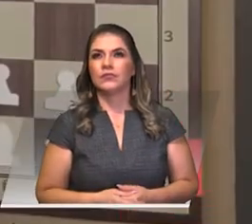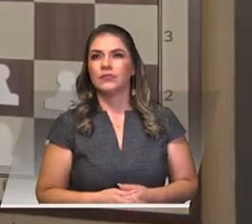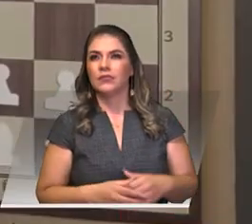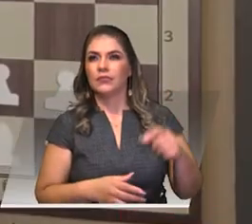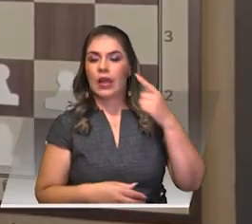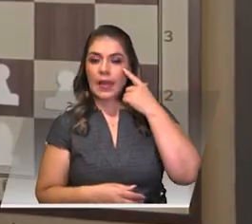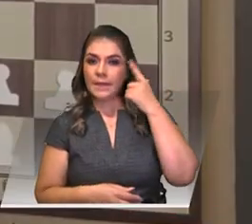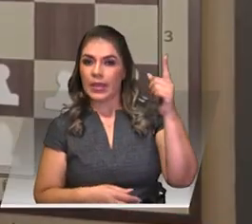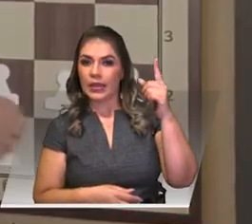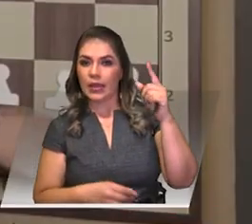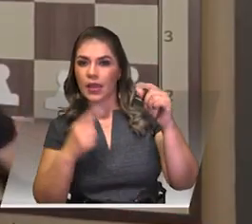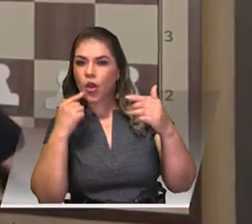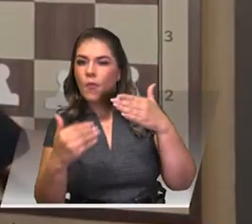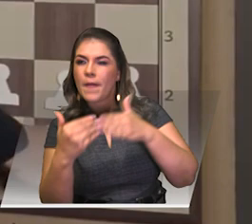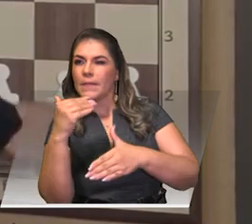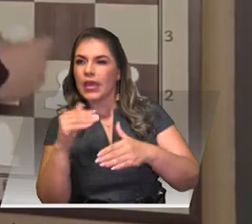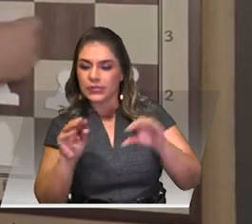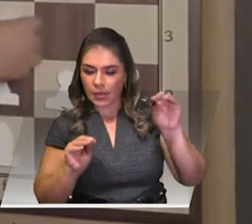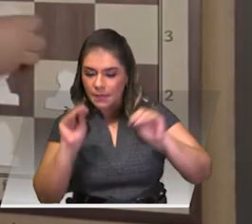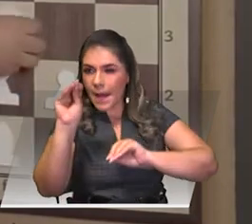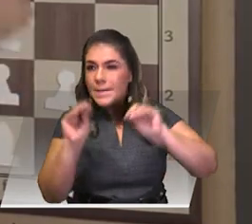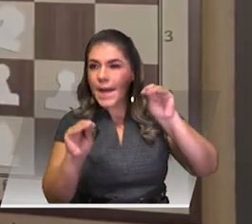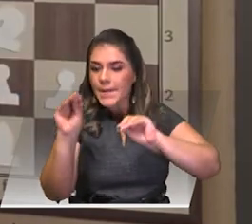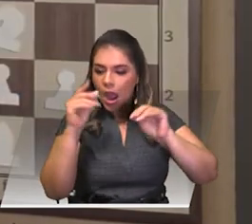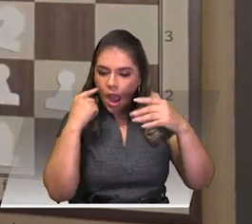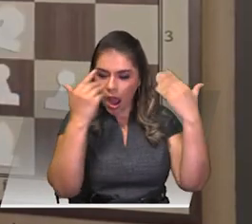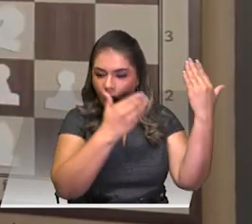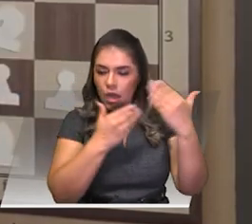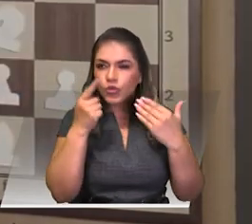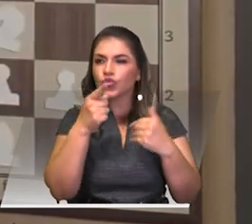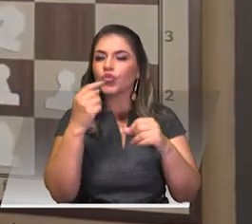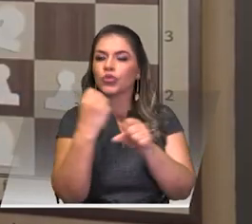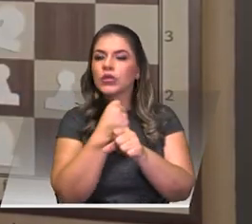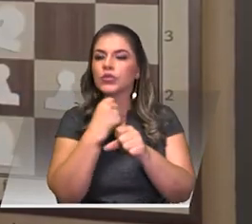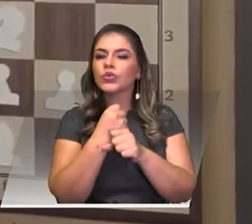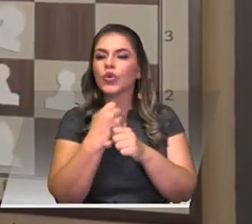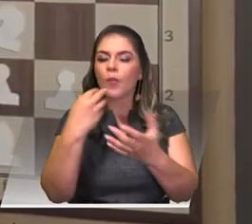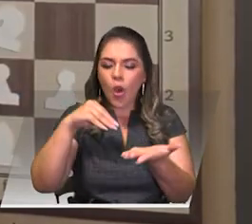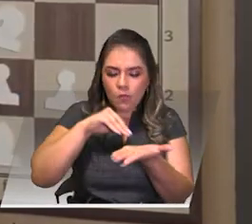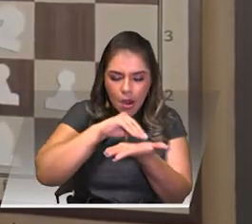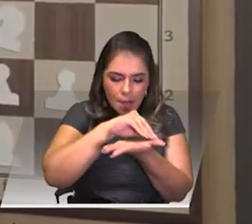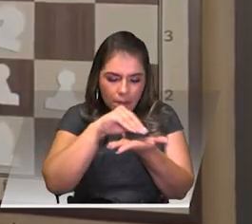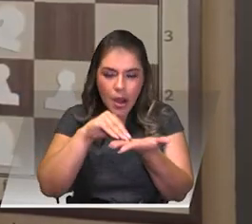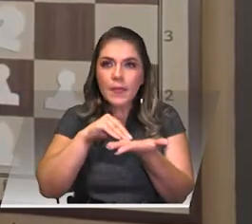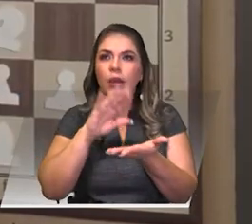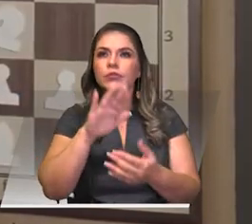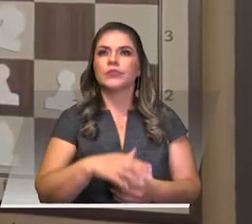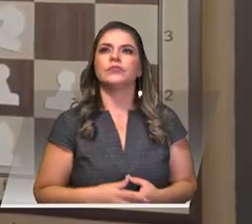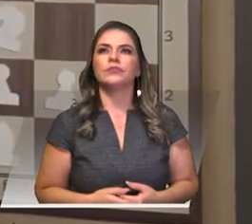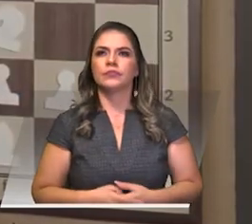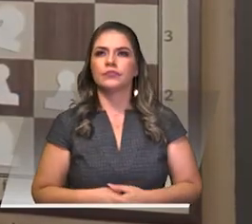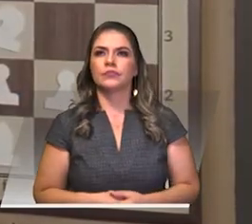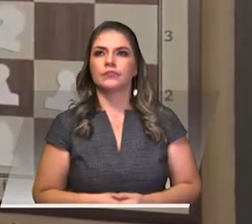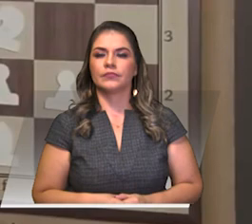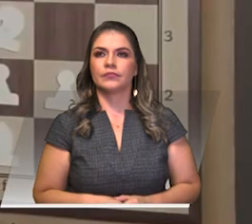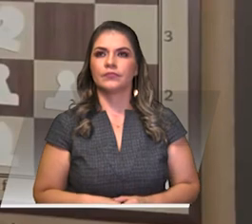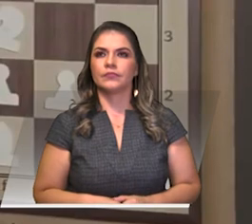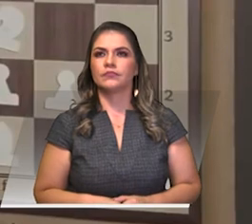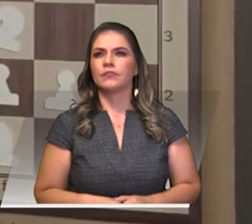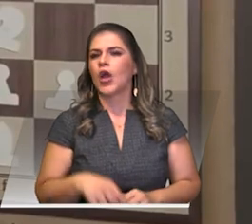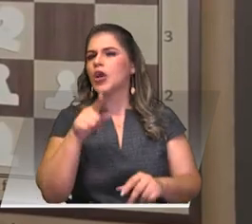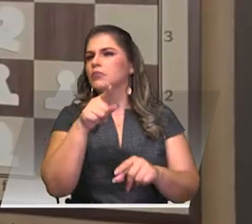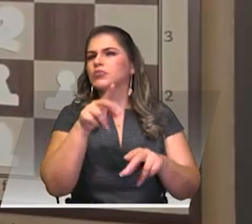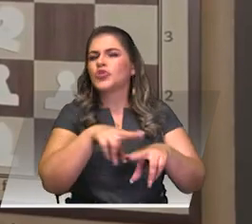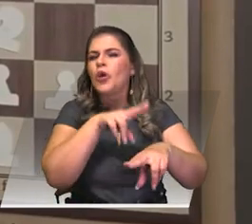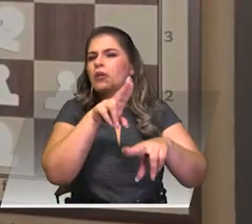E4, C5, caballo F3, D6, y lo que se plantea es una de las variantes más típicas y